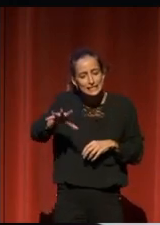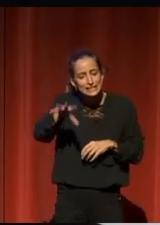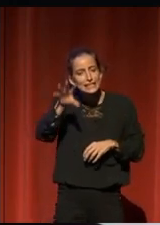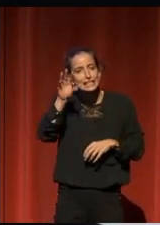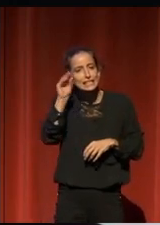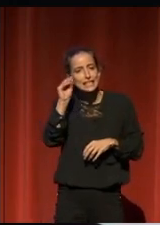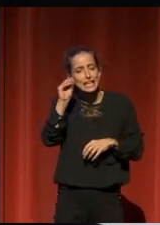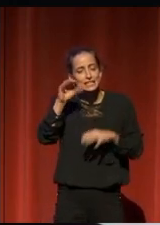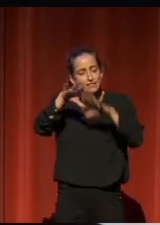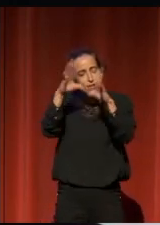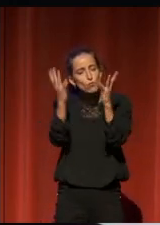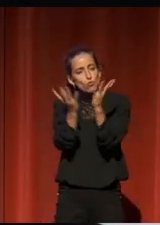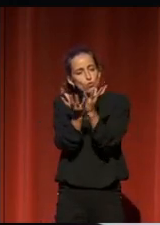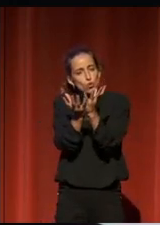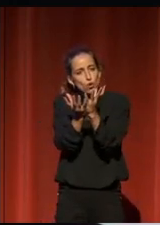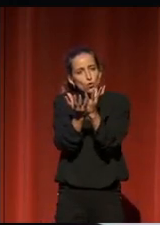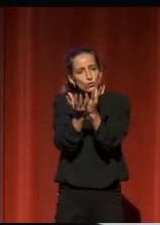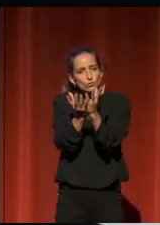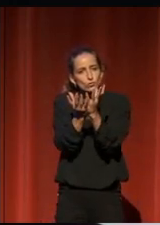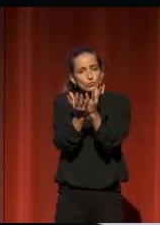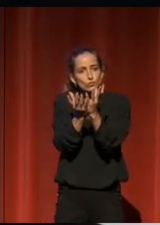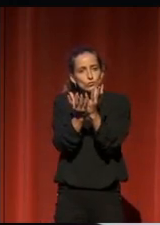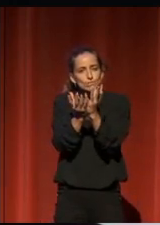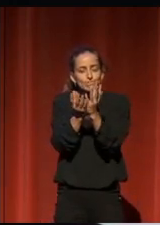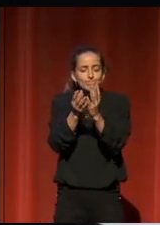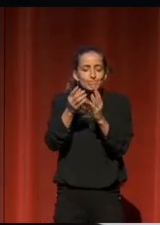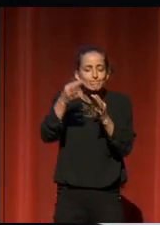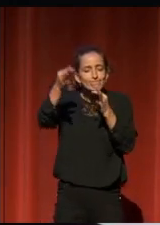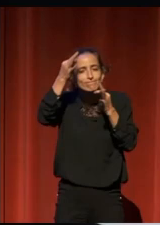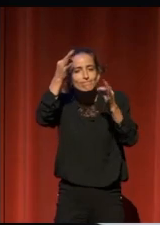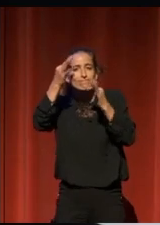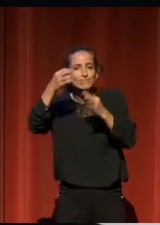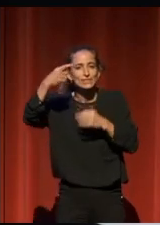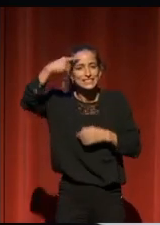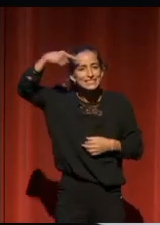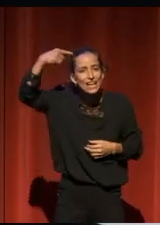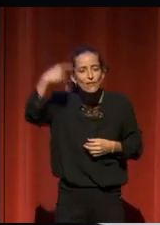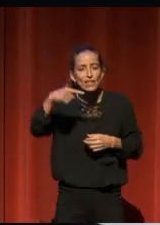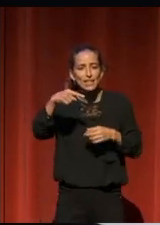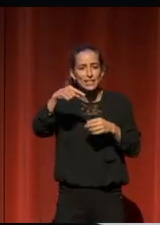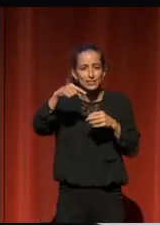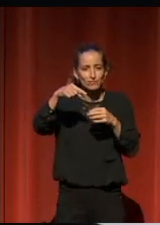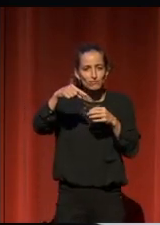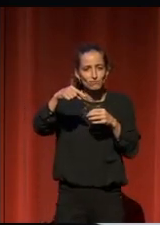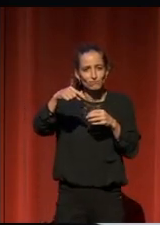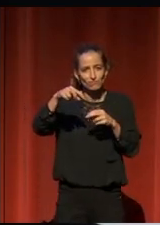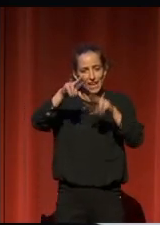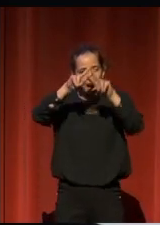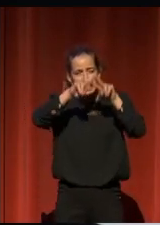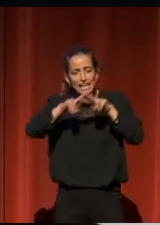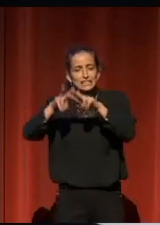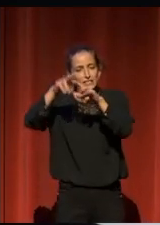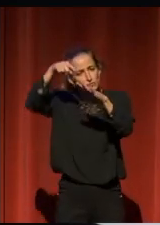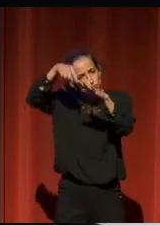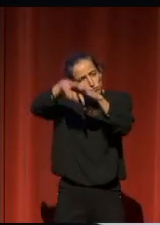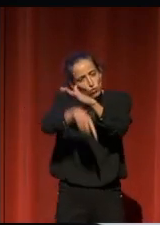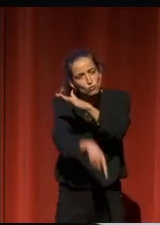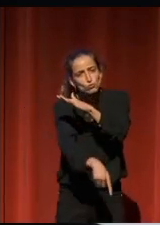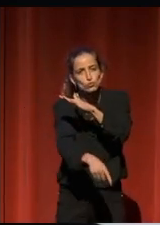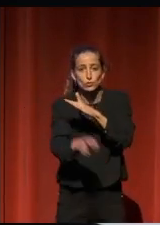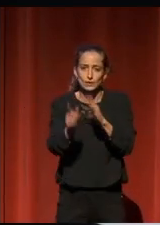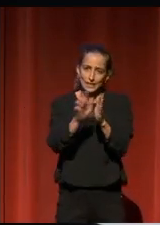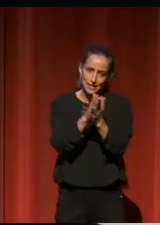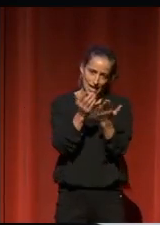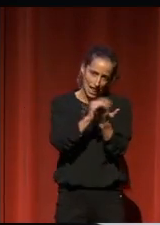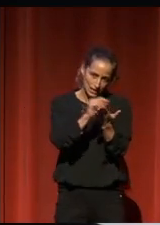el mundo, la de descifrarlo con la ayuda de la reflexión profunda y la